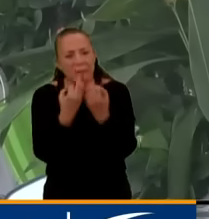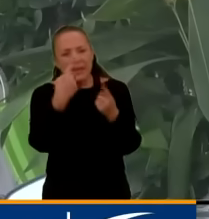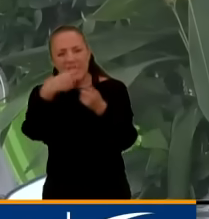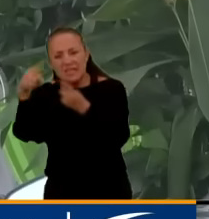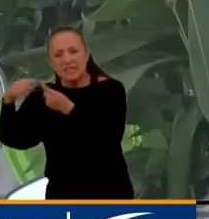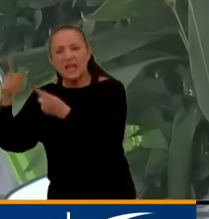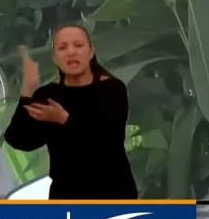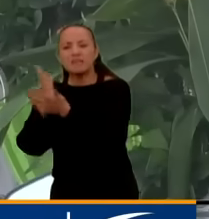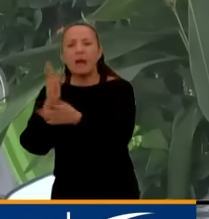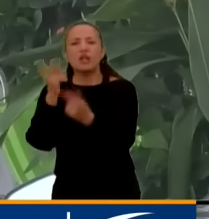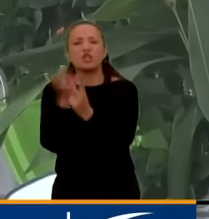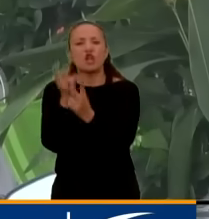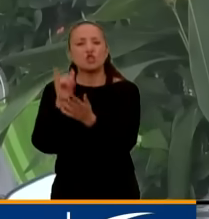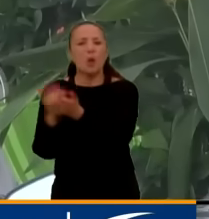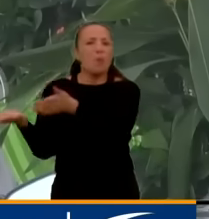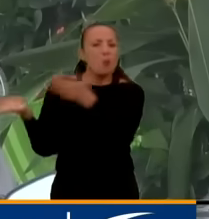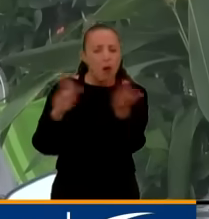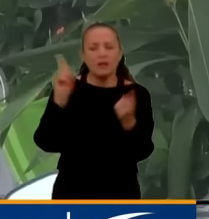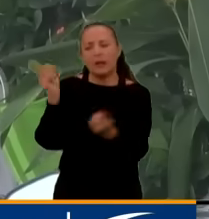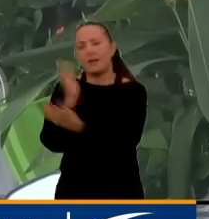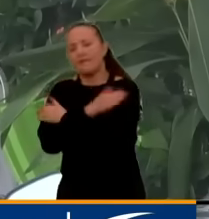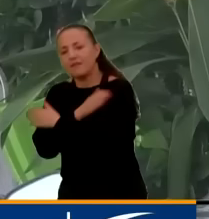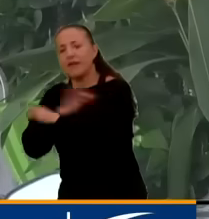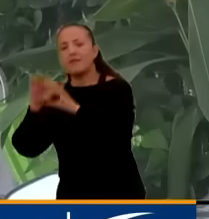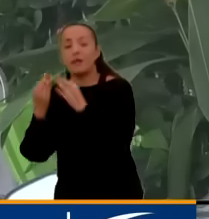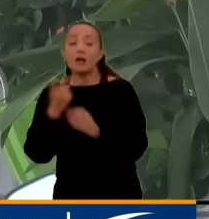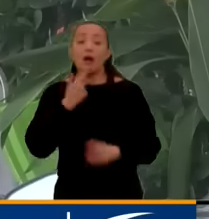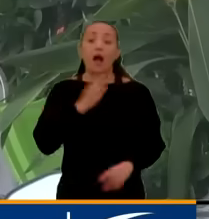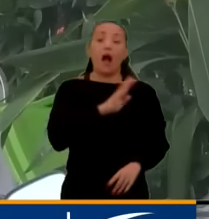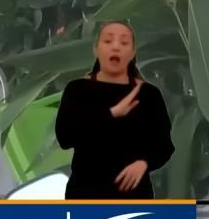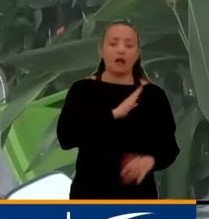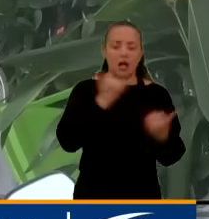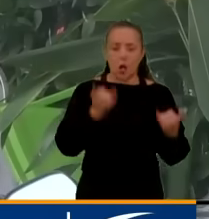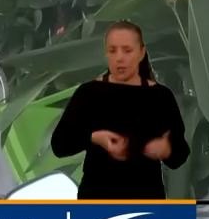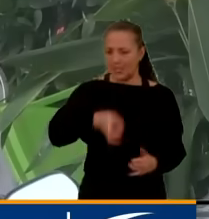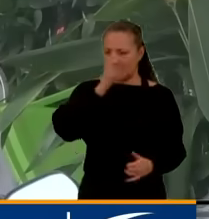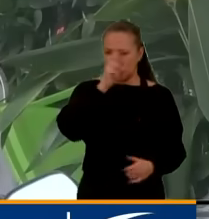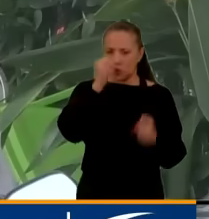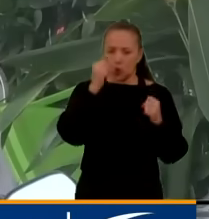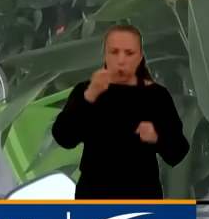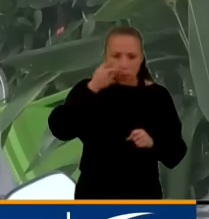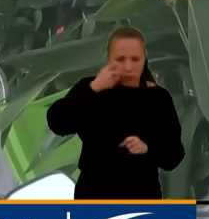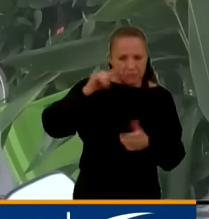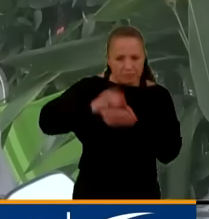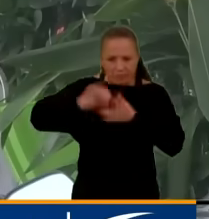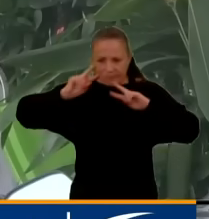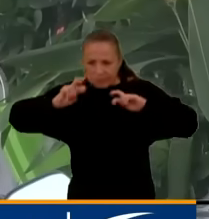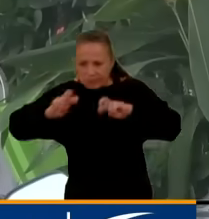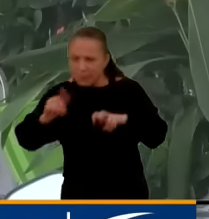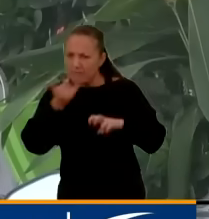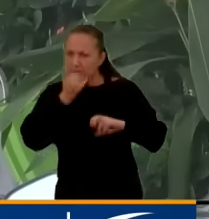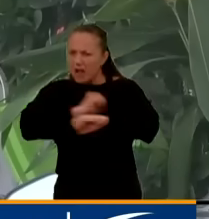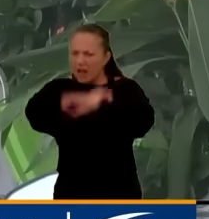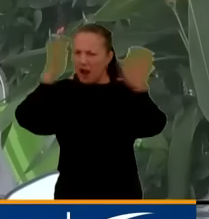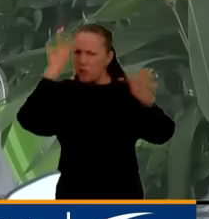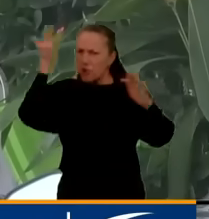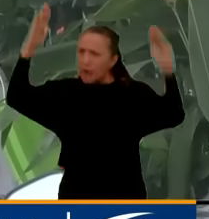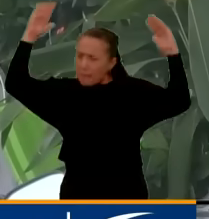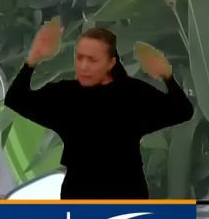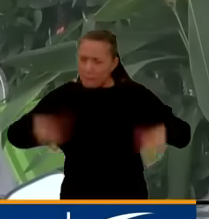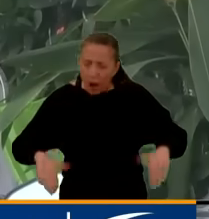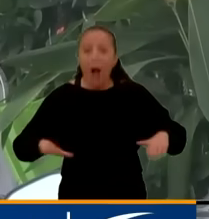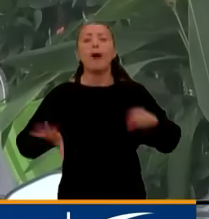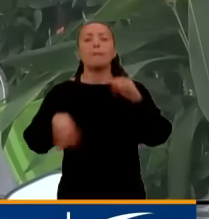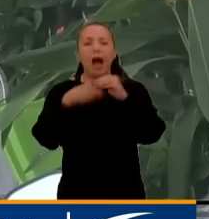que fallecieron. Y el mandatario anunció rigurosas investigaciones para esclarecer lo sucedido y también